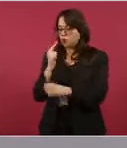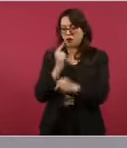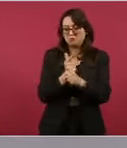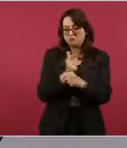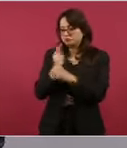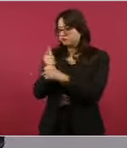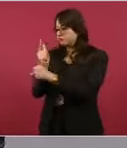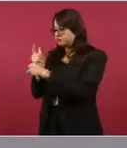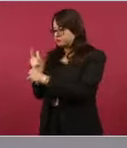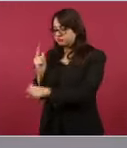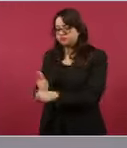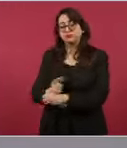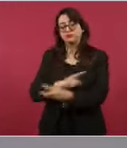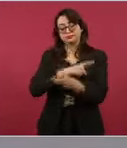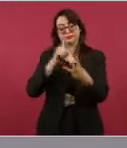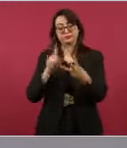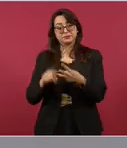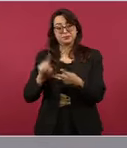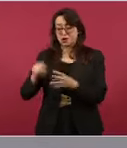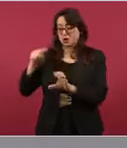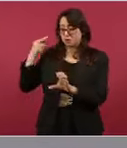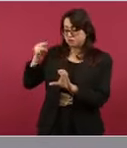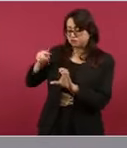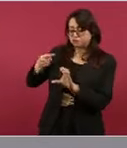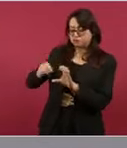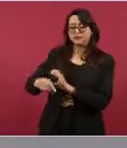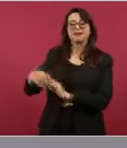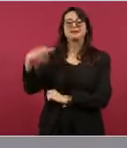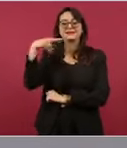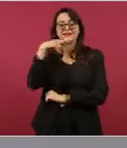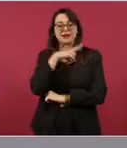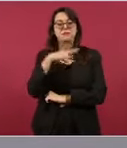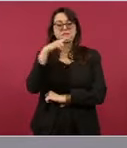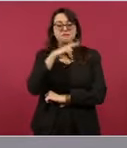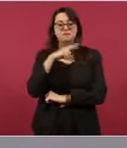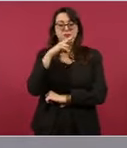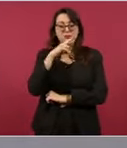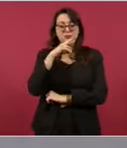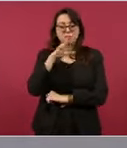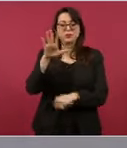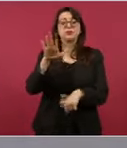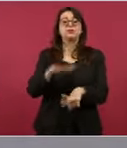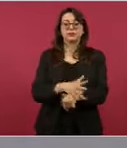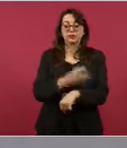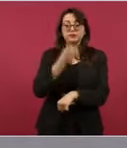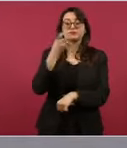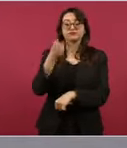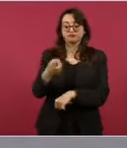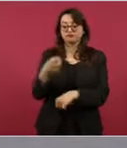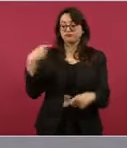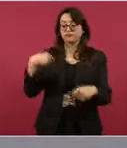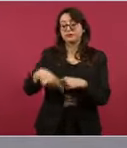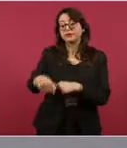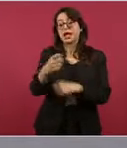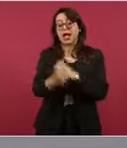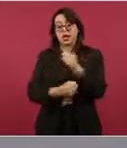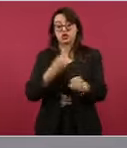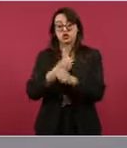de los tiempos de perforación de los pozos. Es por ello que este año